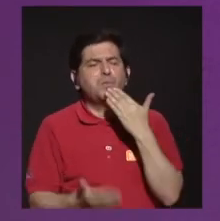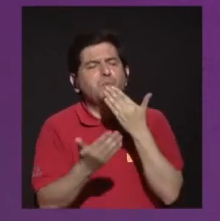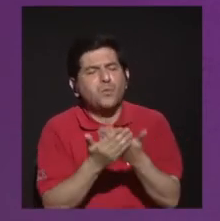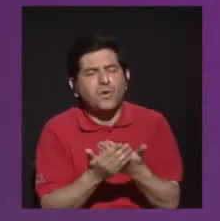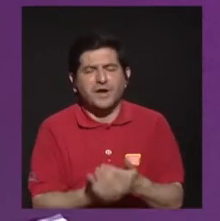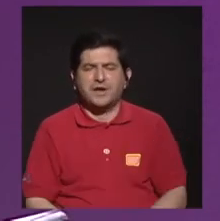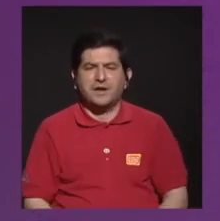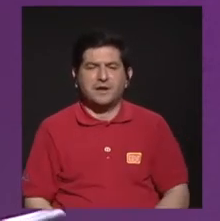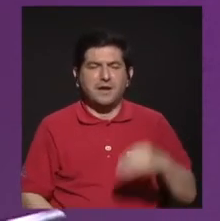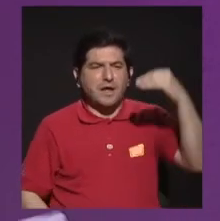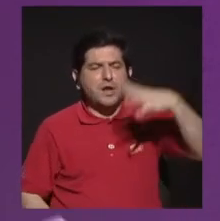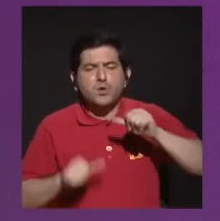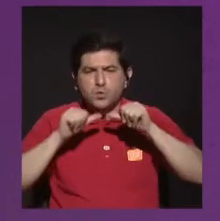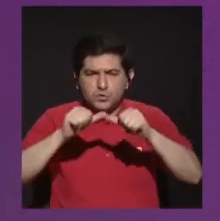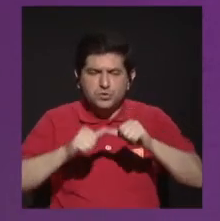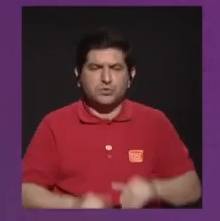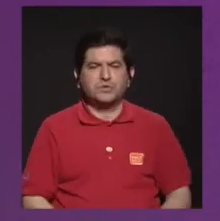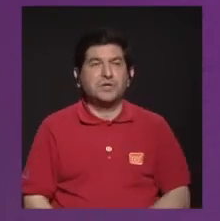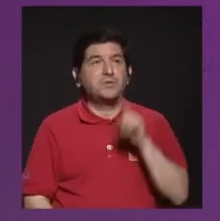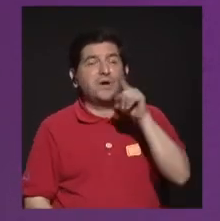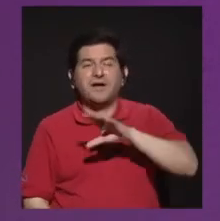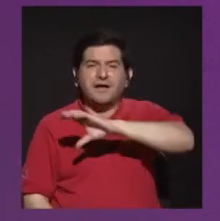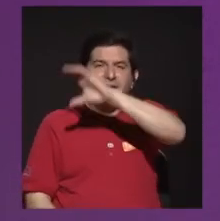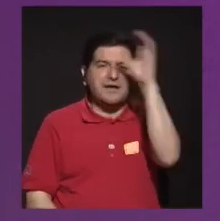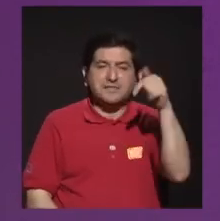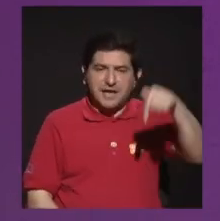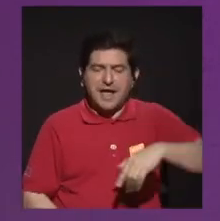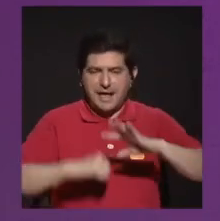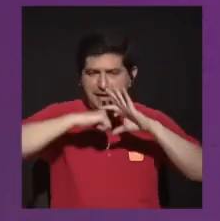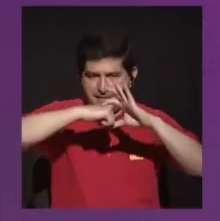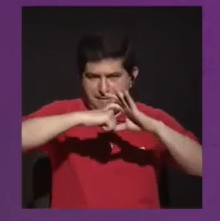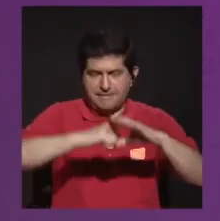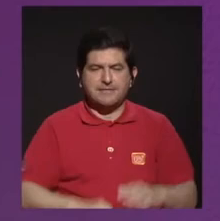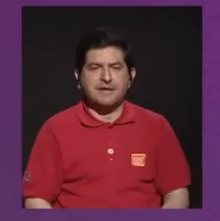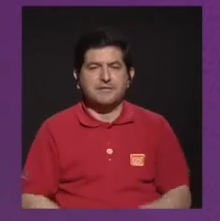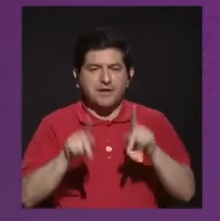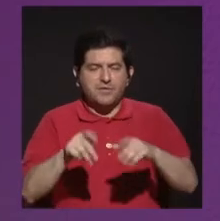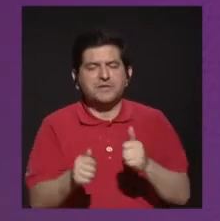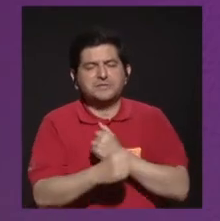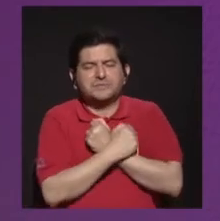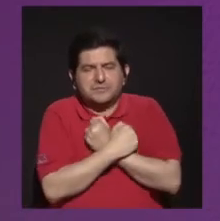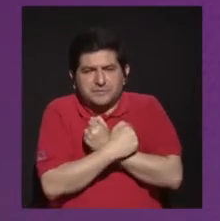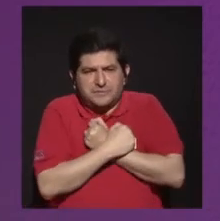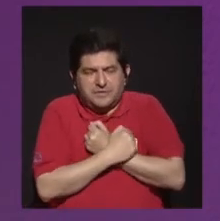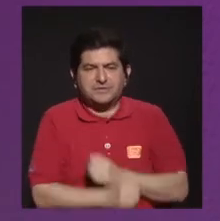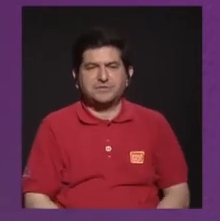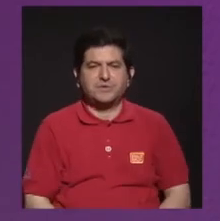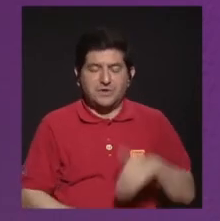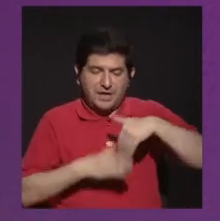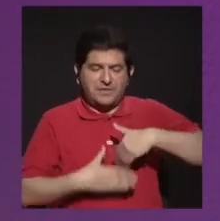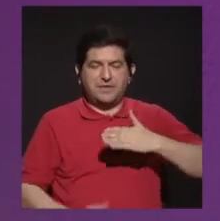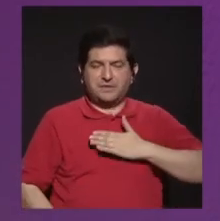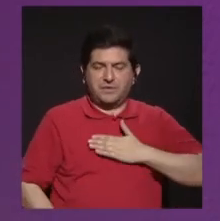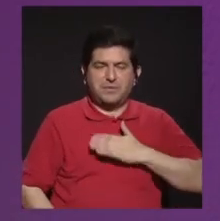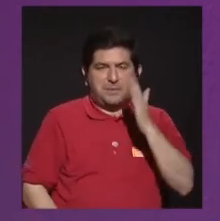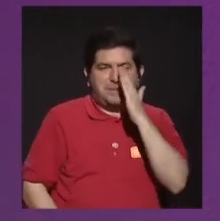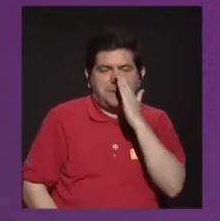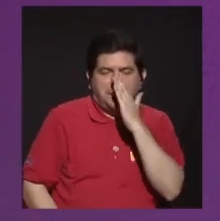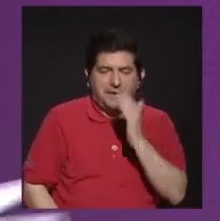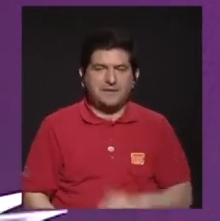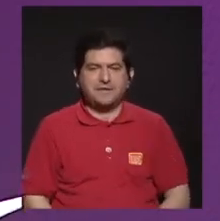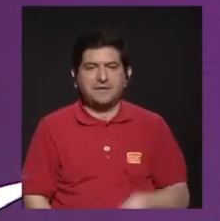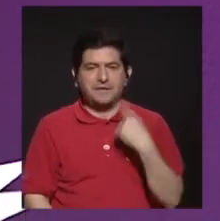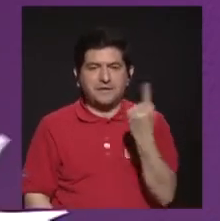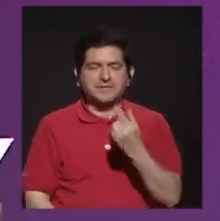que tu luz sigue brillando. Allá en el cielo, acá en la tierra, con los que te amamos. Brilla en mí, madre mía, que por siempre he